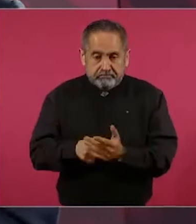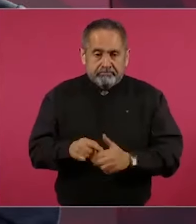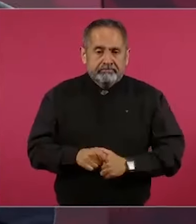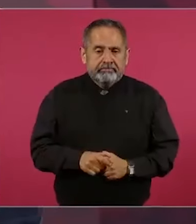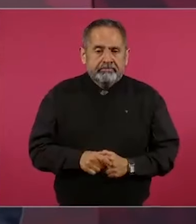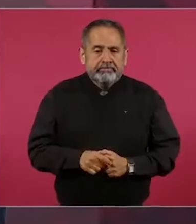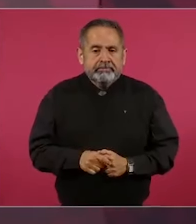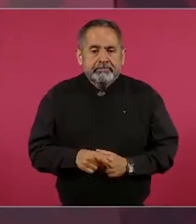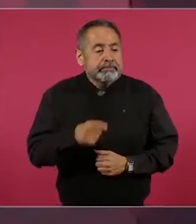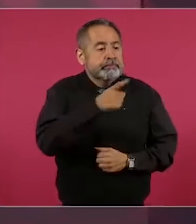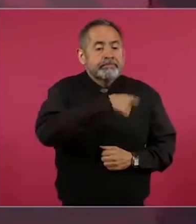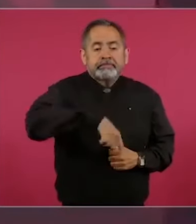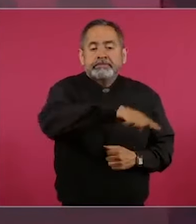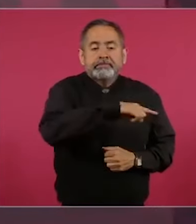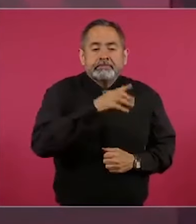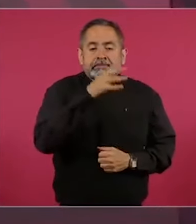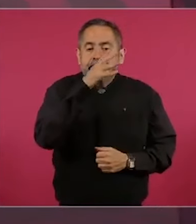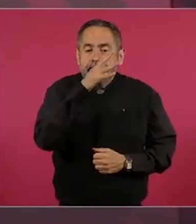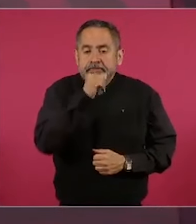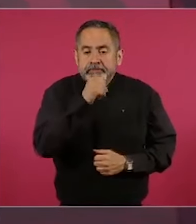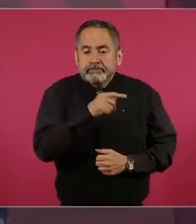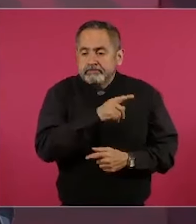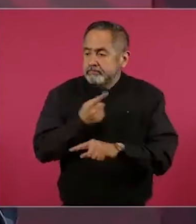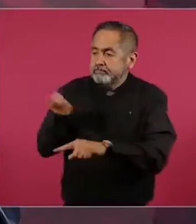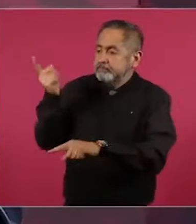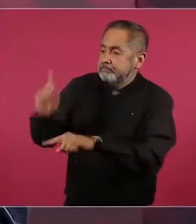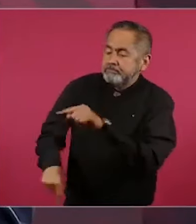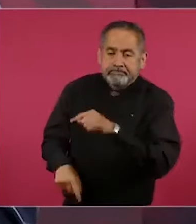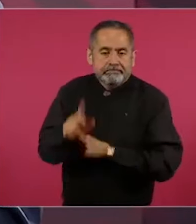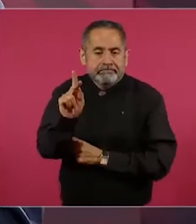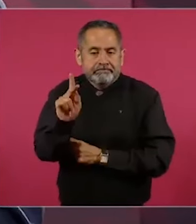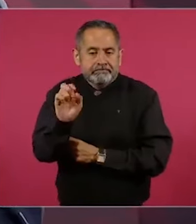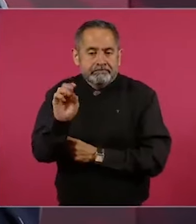ya no vamos a poder privatizar Pemex?